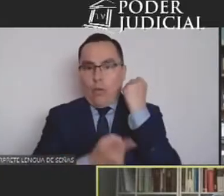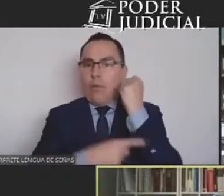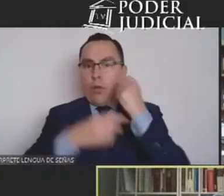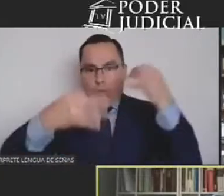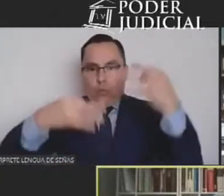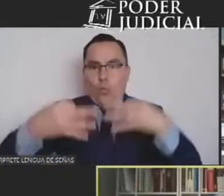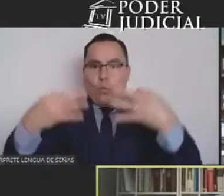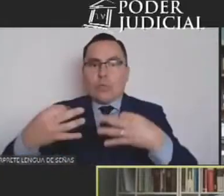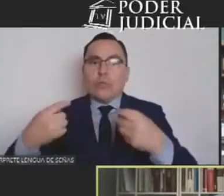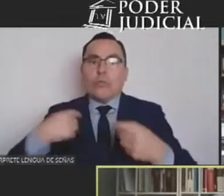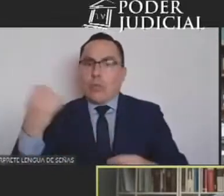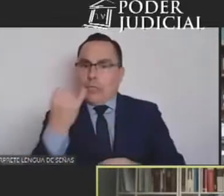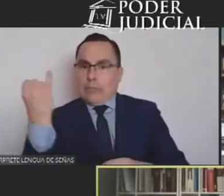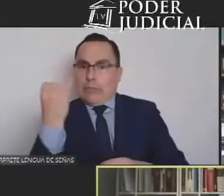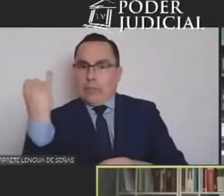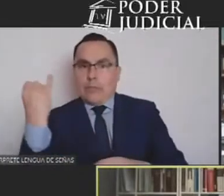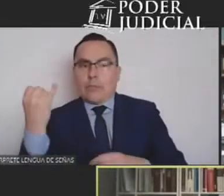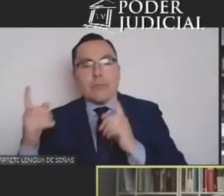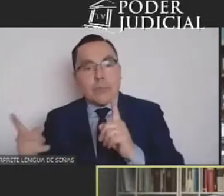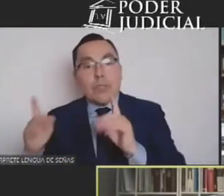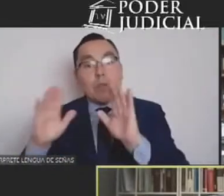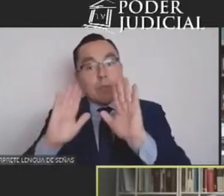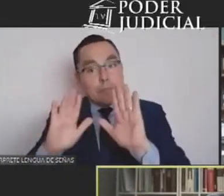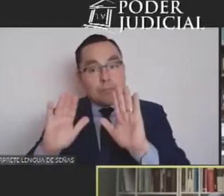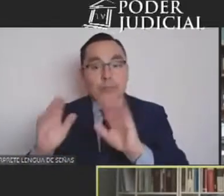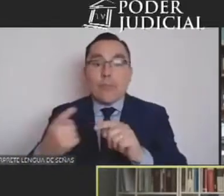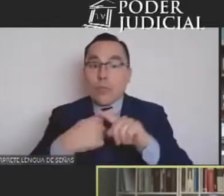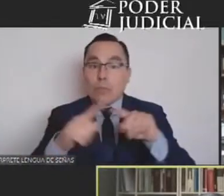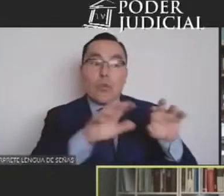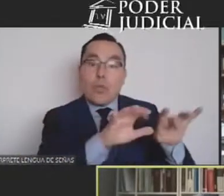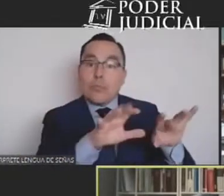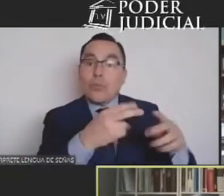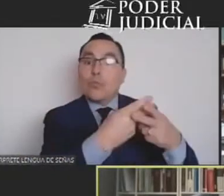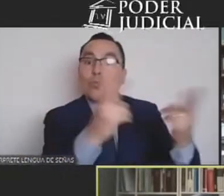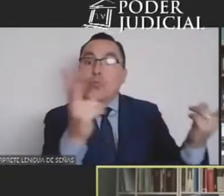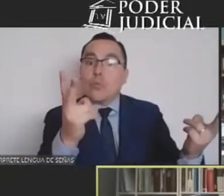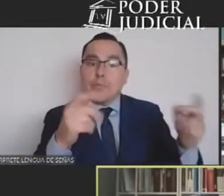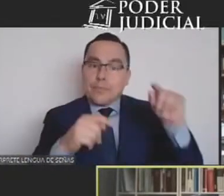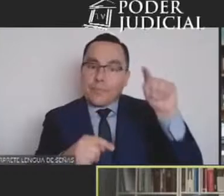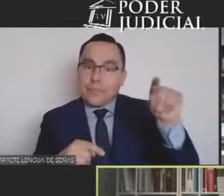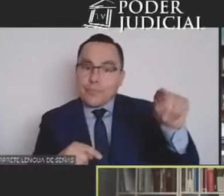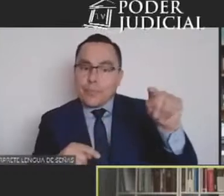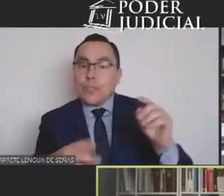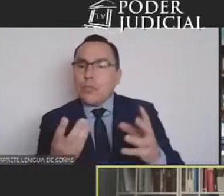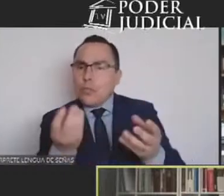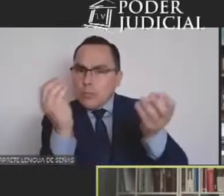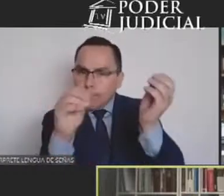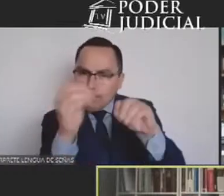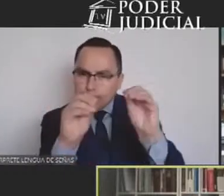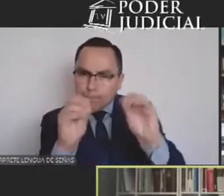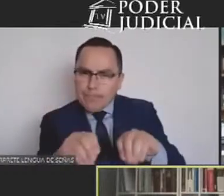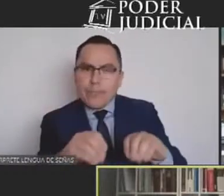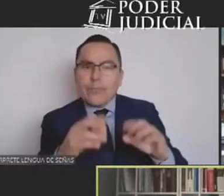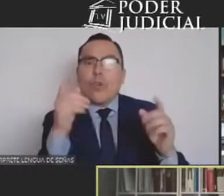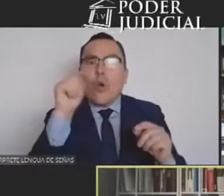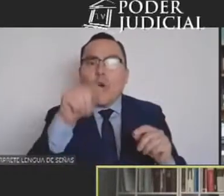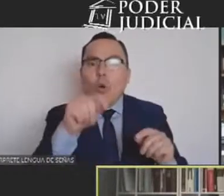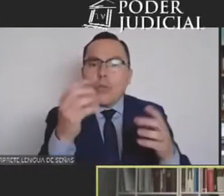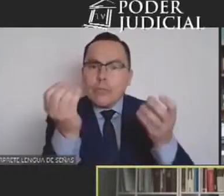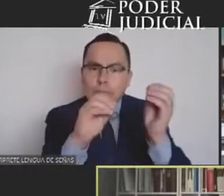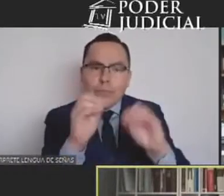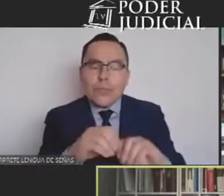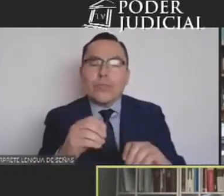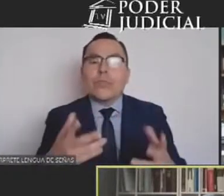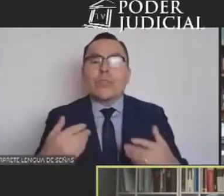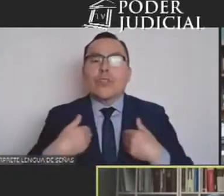la independencia ahí. Pero sí pasa mucho en la administración pública. Entonces, los datos hoy día en la administración pública chilena muestran que tengo